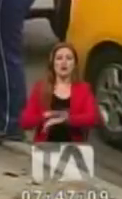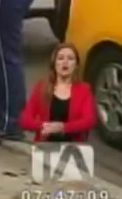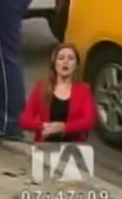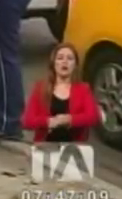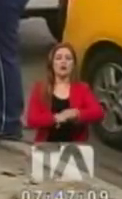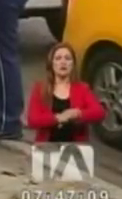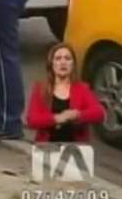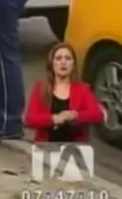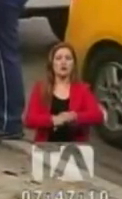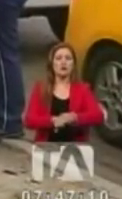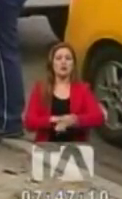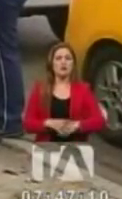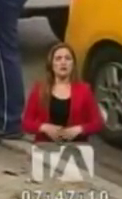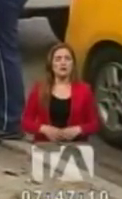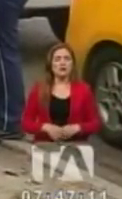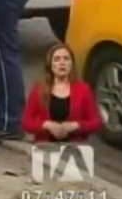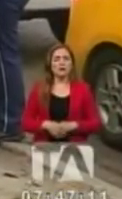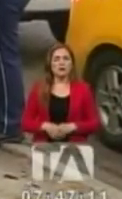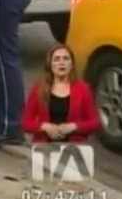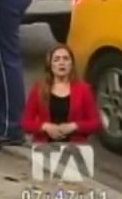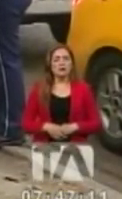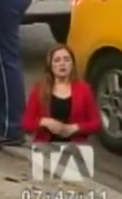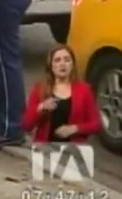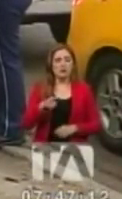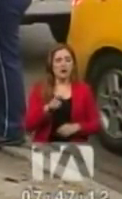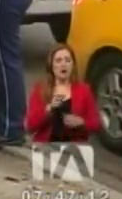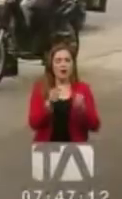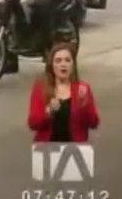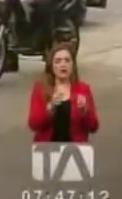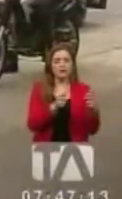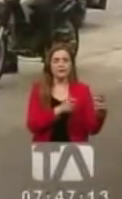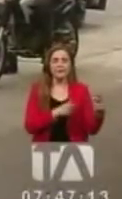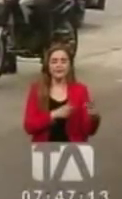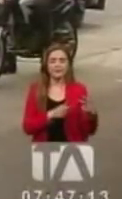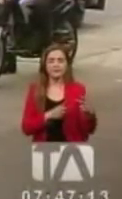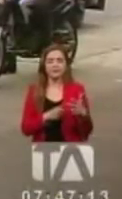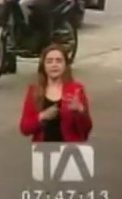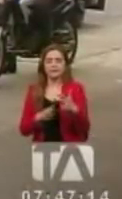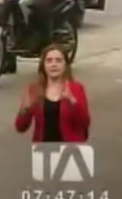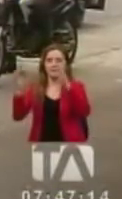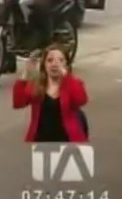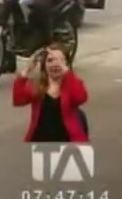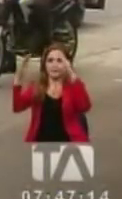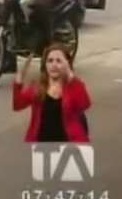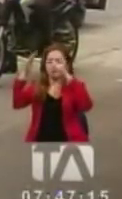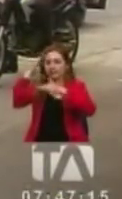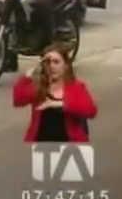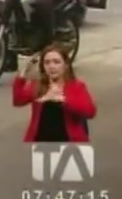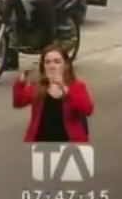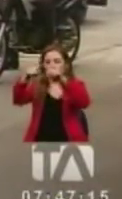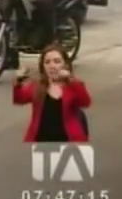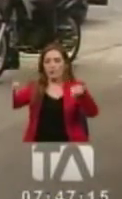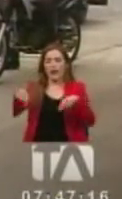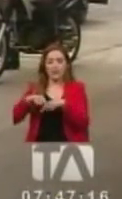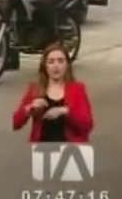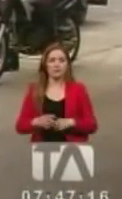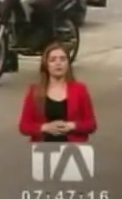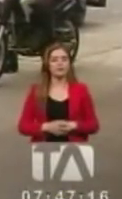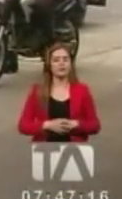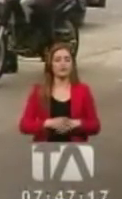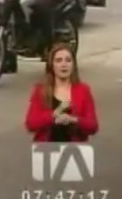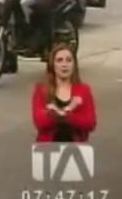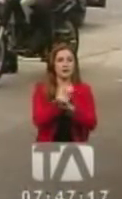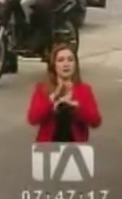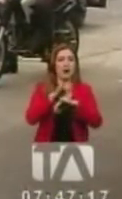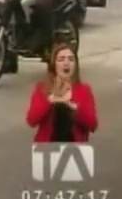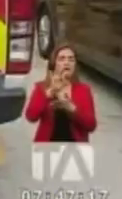detenido por el ilícito que protagonizó su vehículo fue retenido y llevado en una grúa al canchón en horas de la mañana el representante legal de la